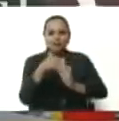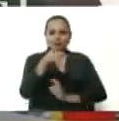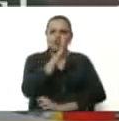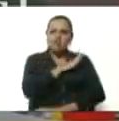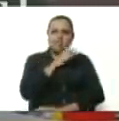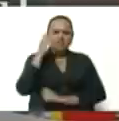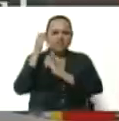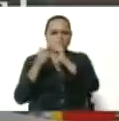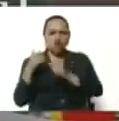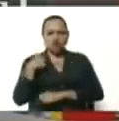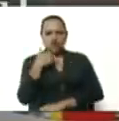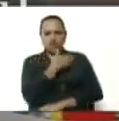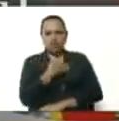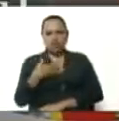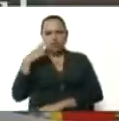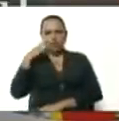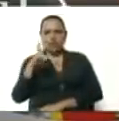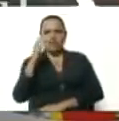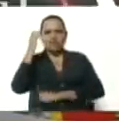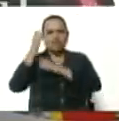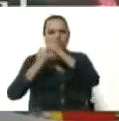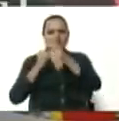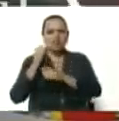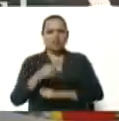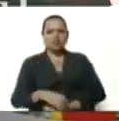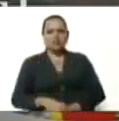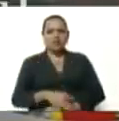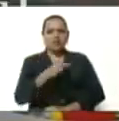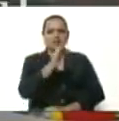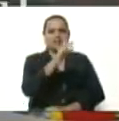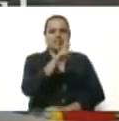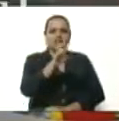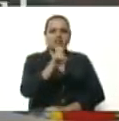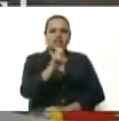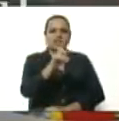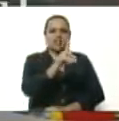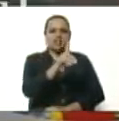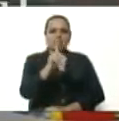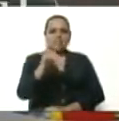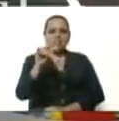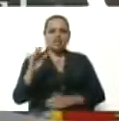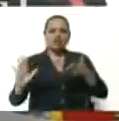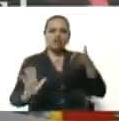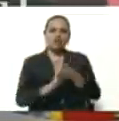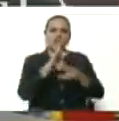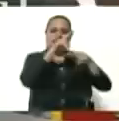el video, yo quisiera ver el video de Freddy Bernal, el teleférico,